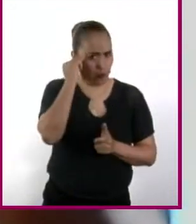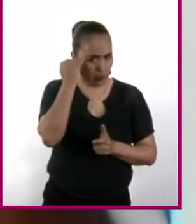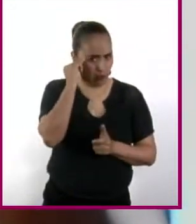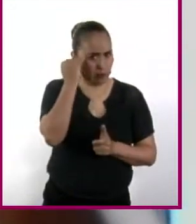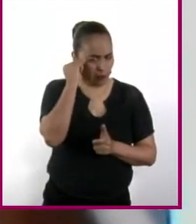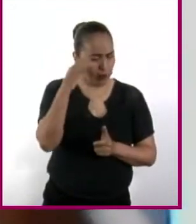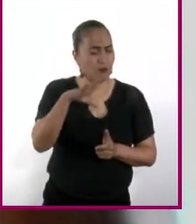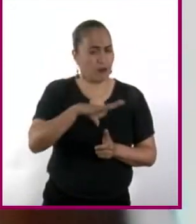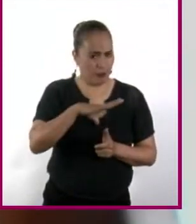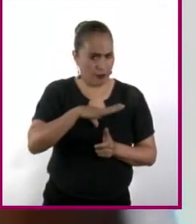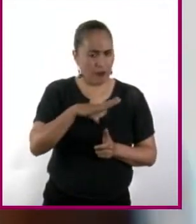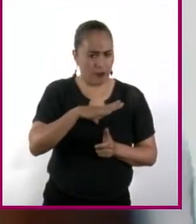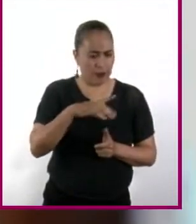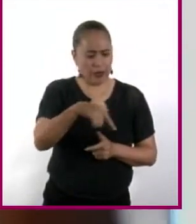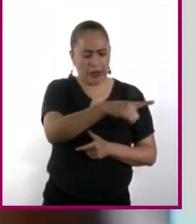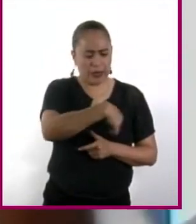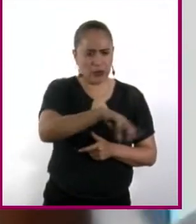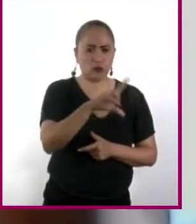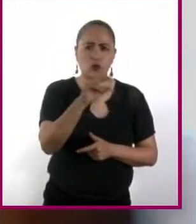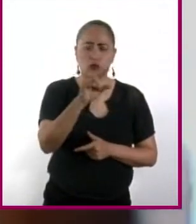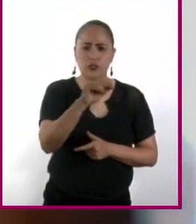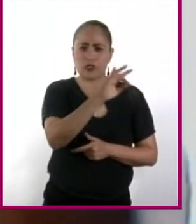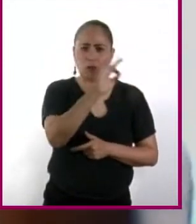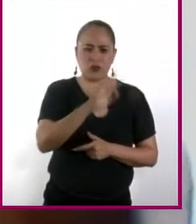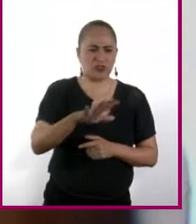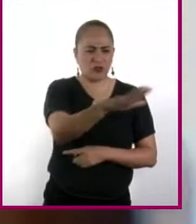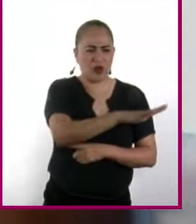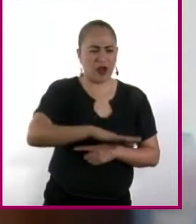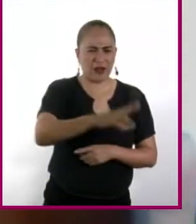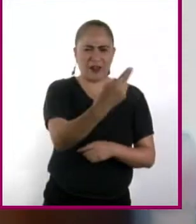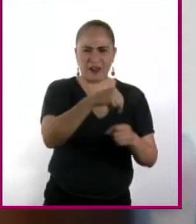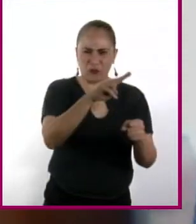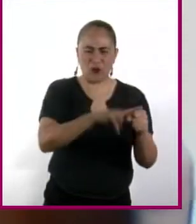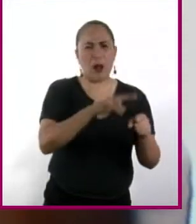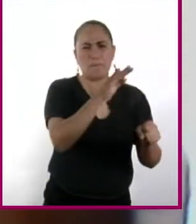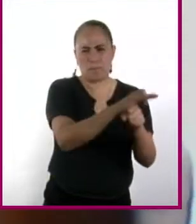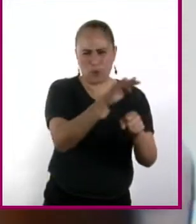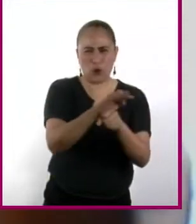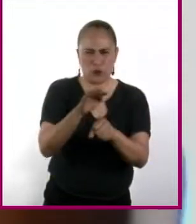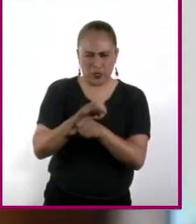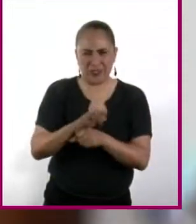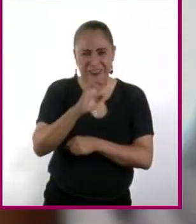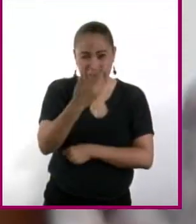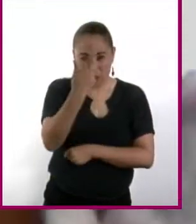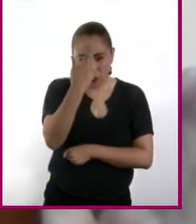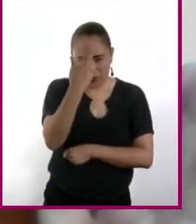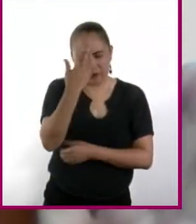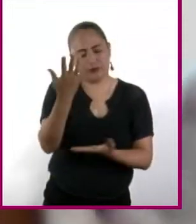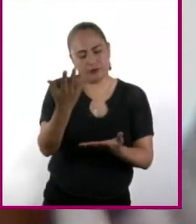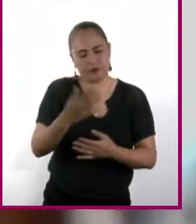no solamente protegen el 80% de la biodiversidad, y acuérdense que somos